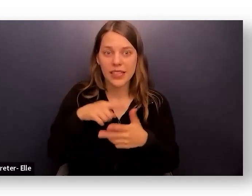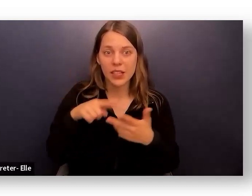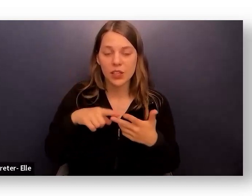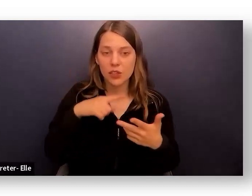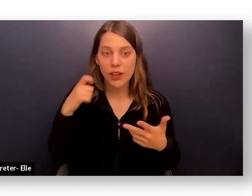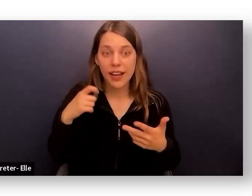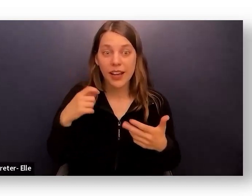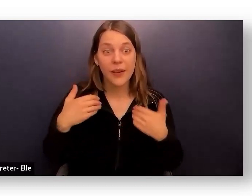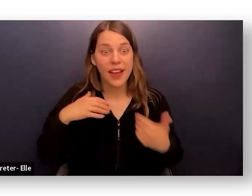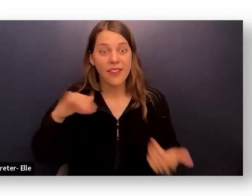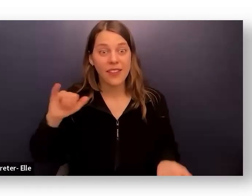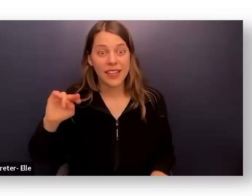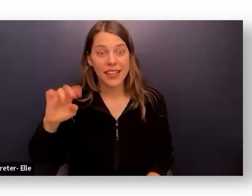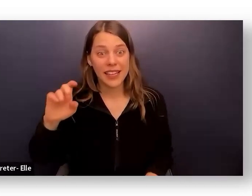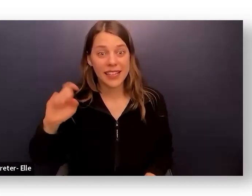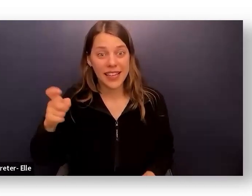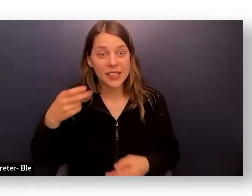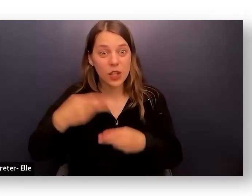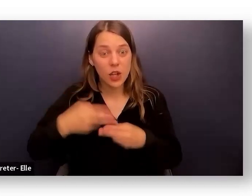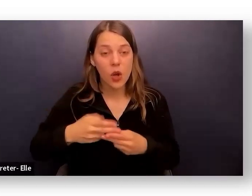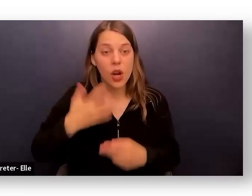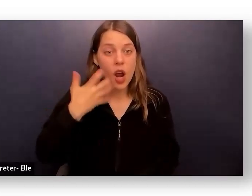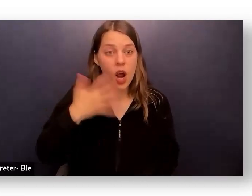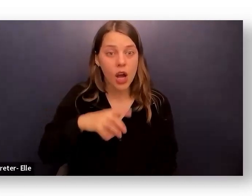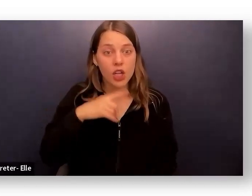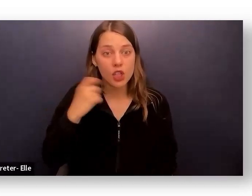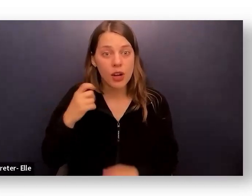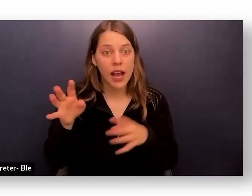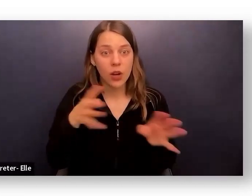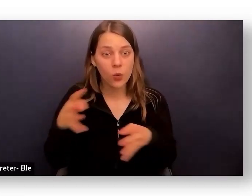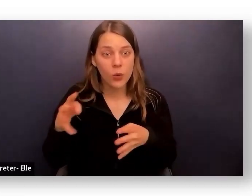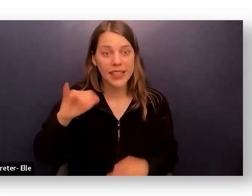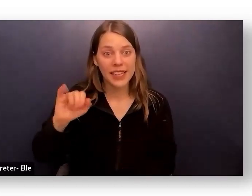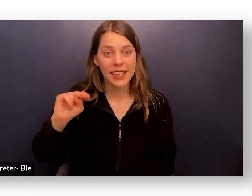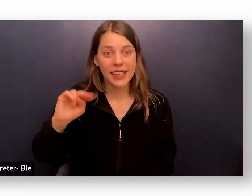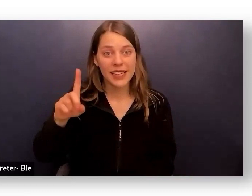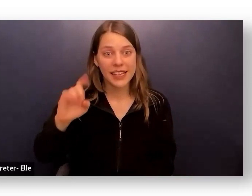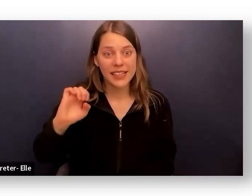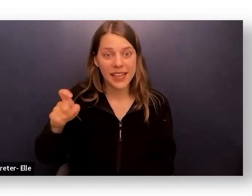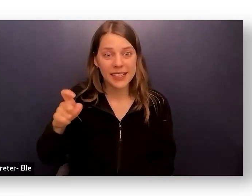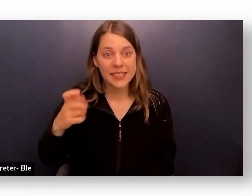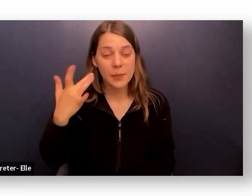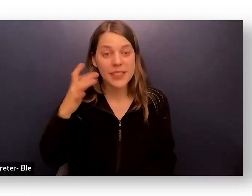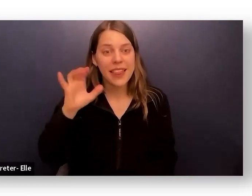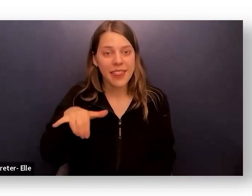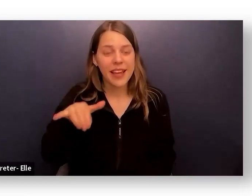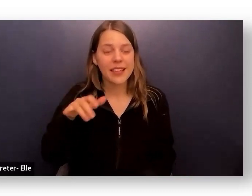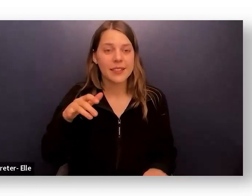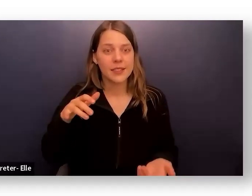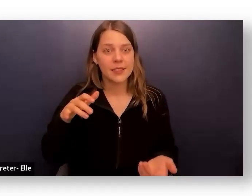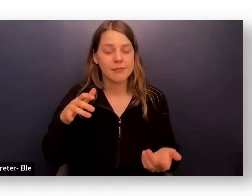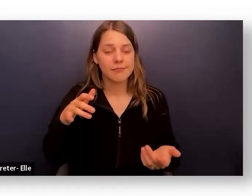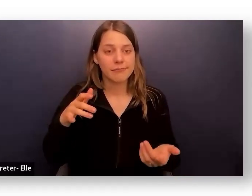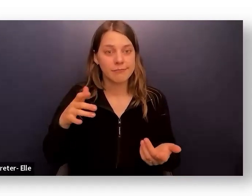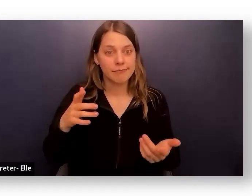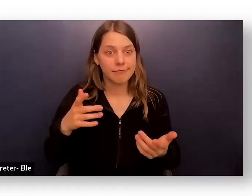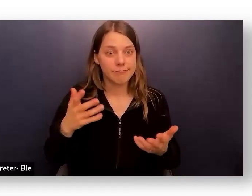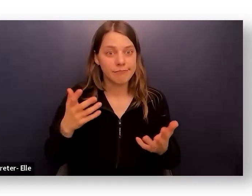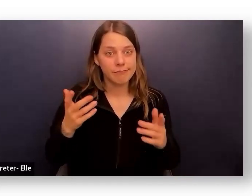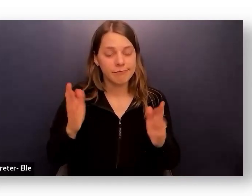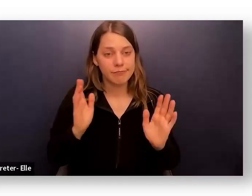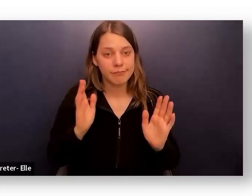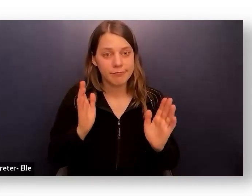de los incendios, que son fuertes vientos, el clima cálido y el clima seco. Entonces, esa es